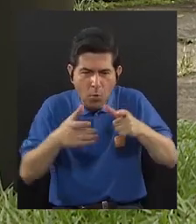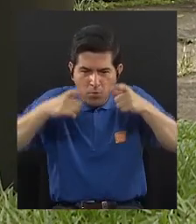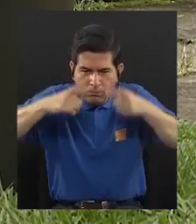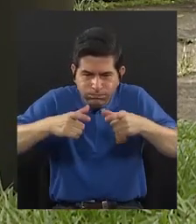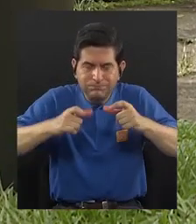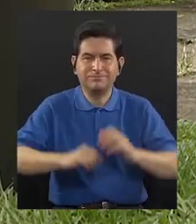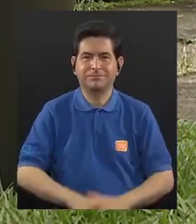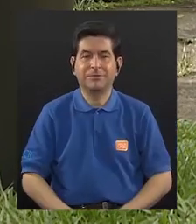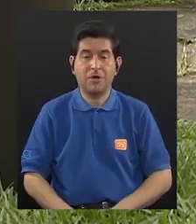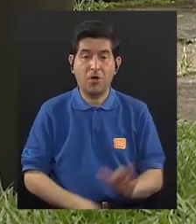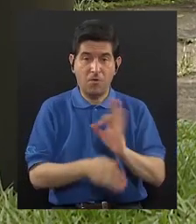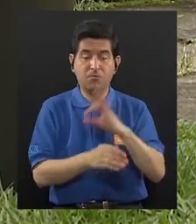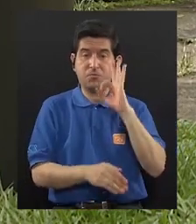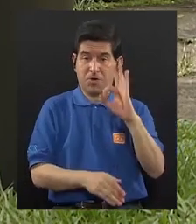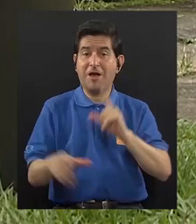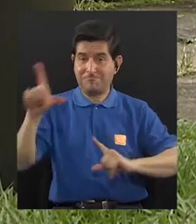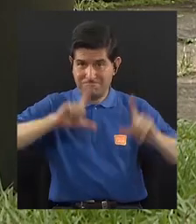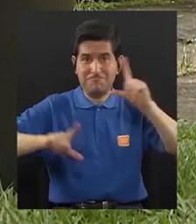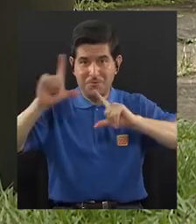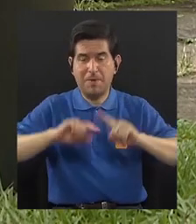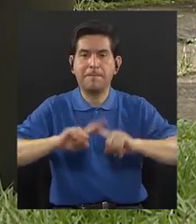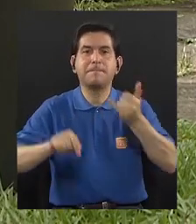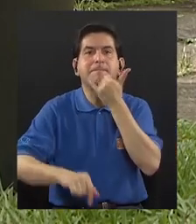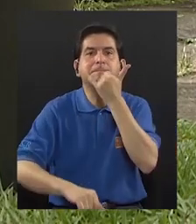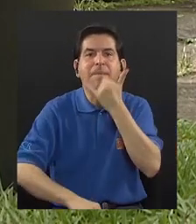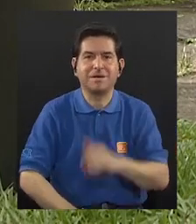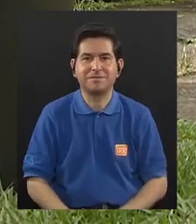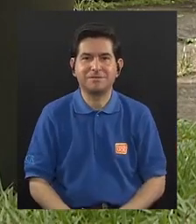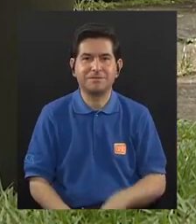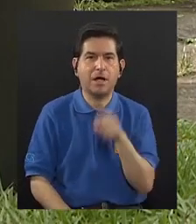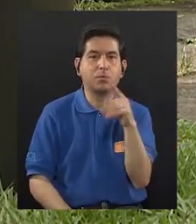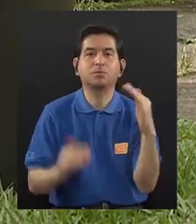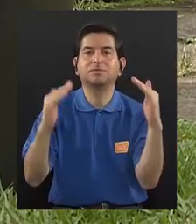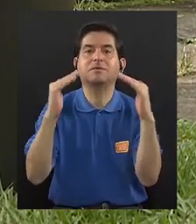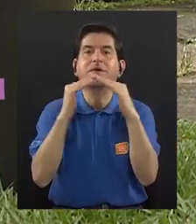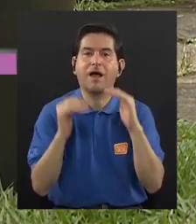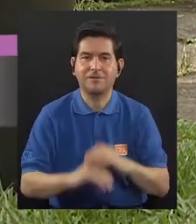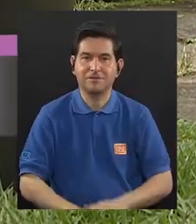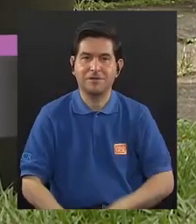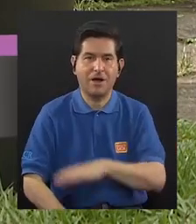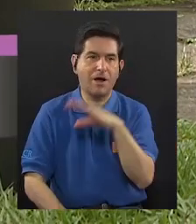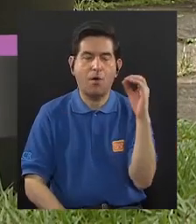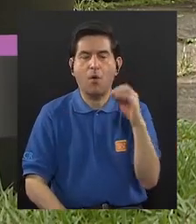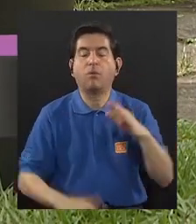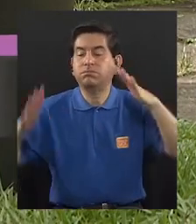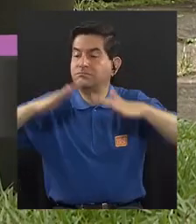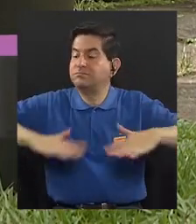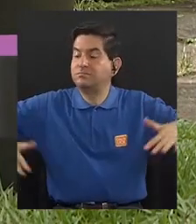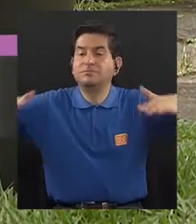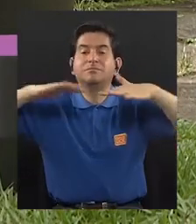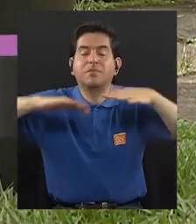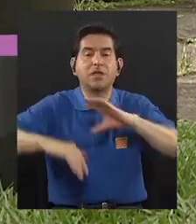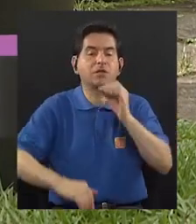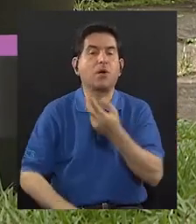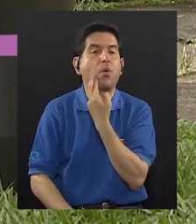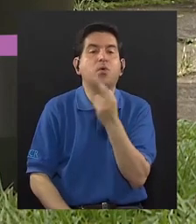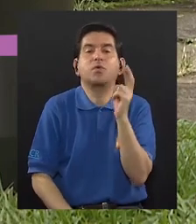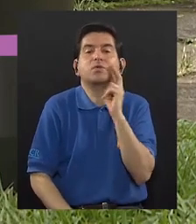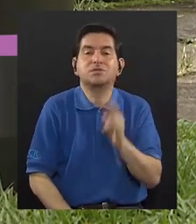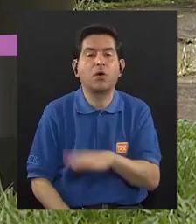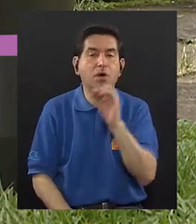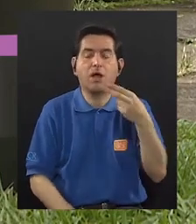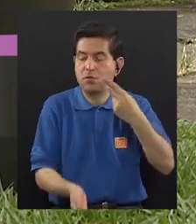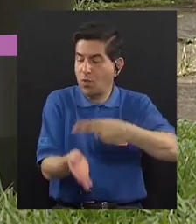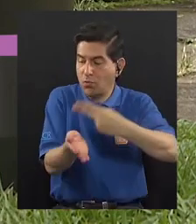y eso funciona bien el laboratorio que lo que pasa que cuando usted está en su casa o está en el ambiente cuesta un